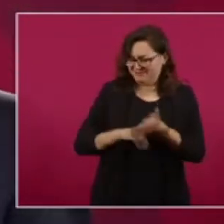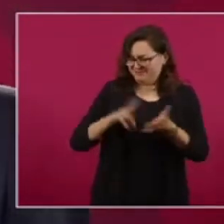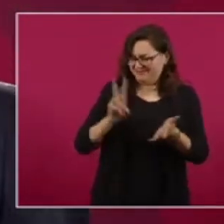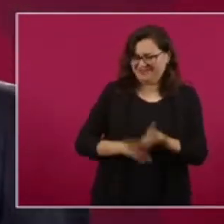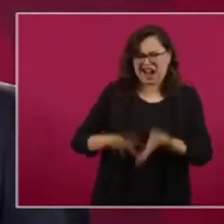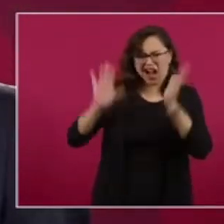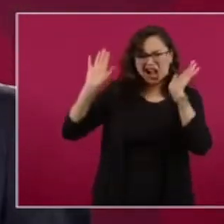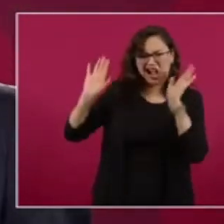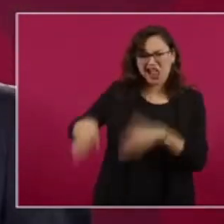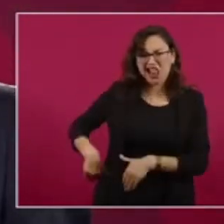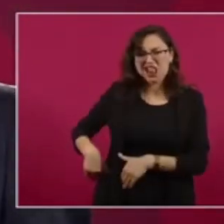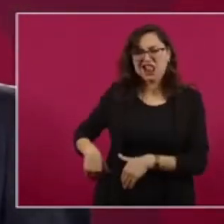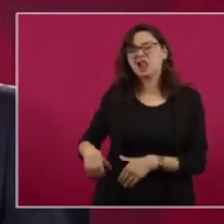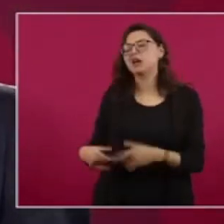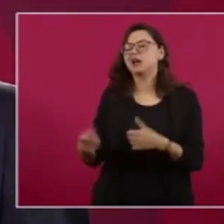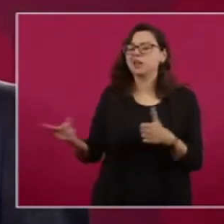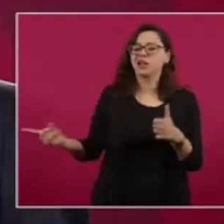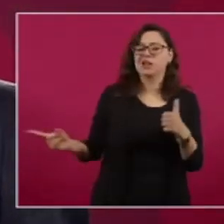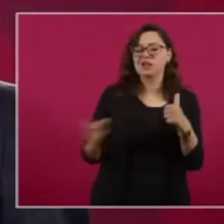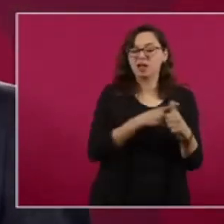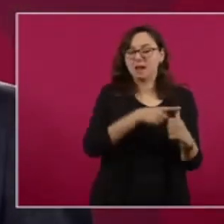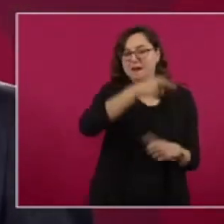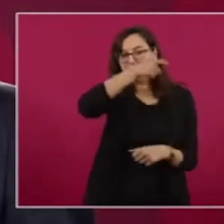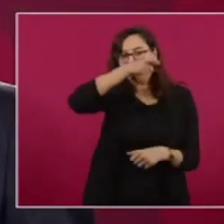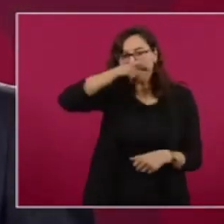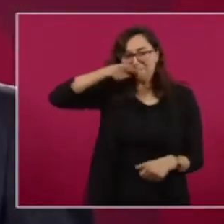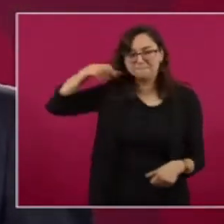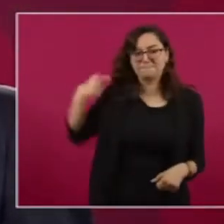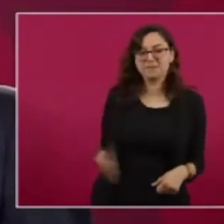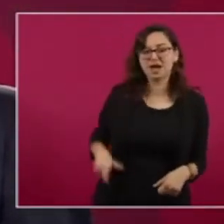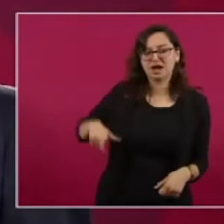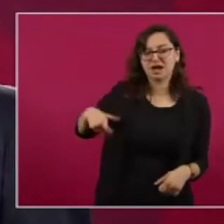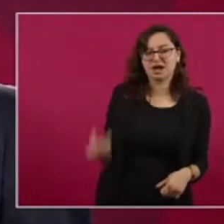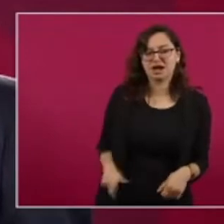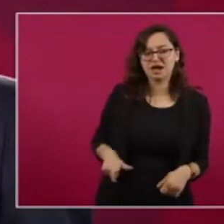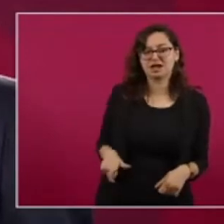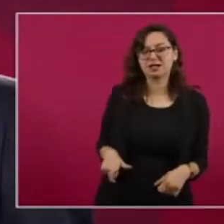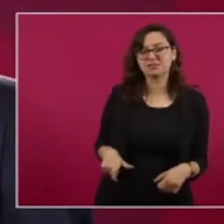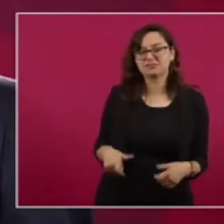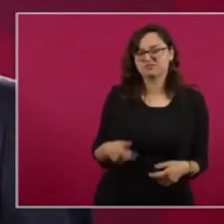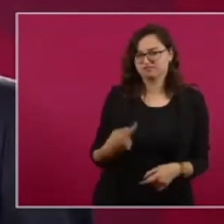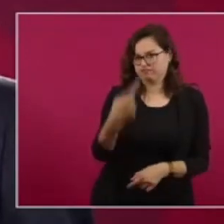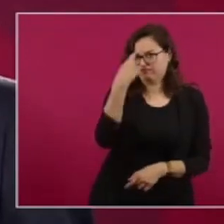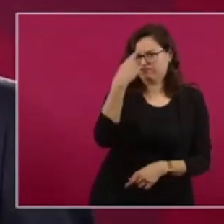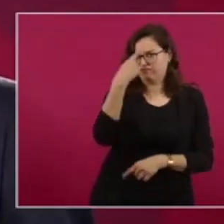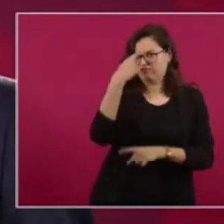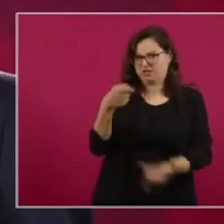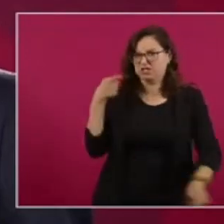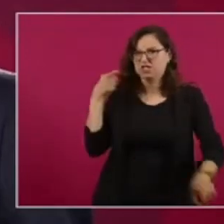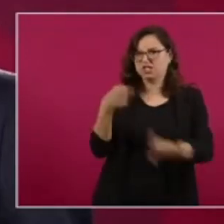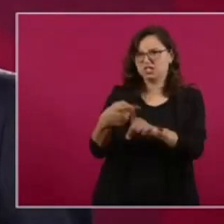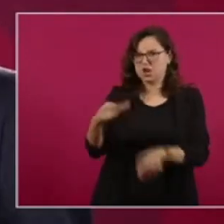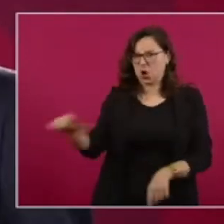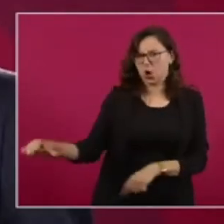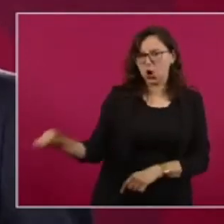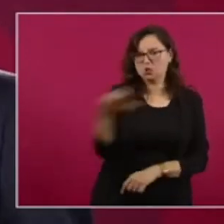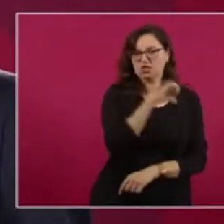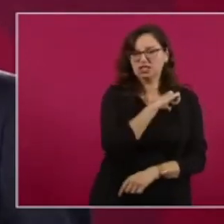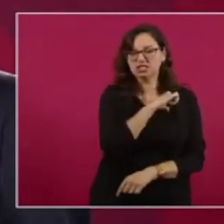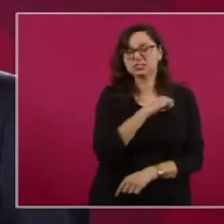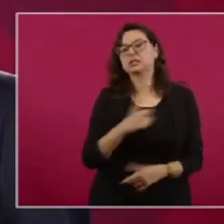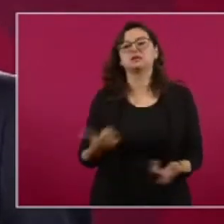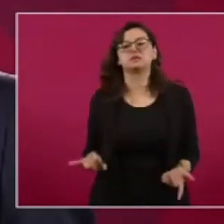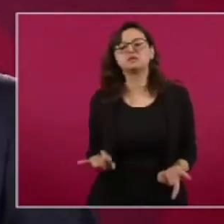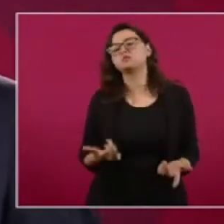material, la ambición al dinero, el triunfar a toda costa, sin escrúpulos morales